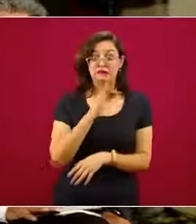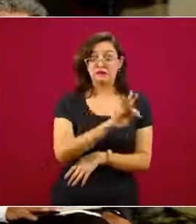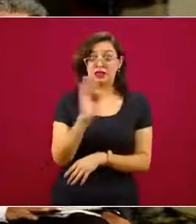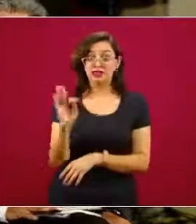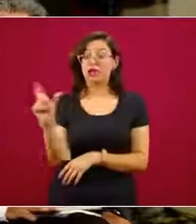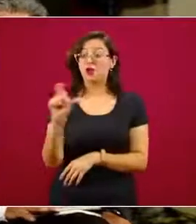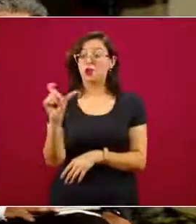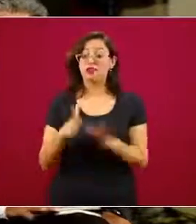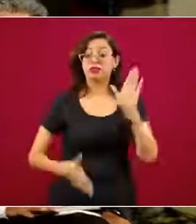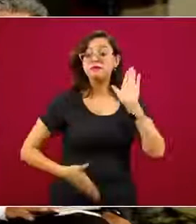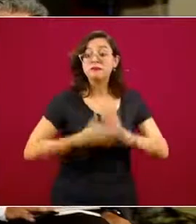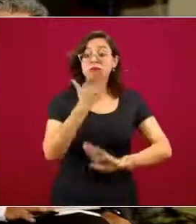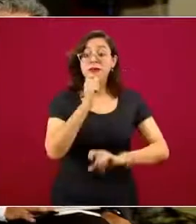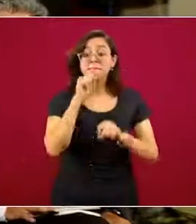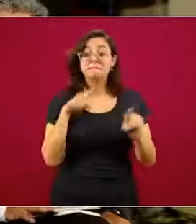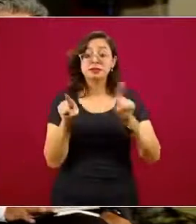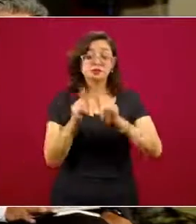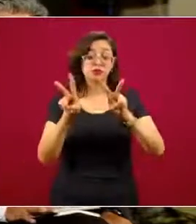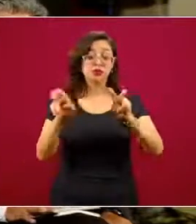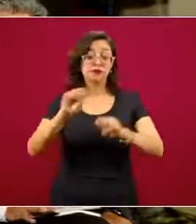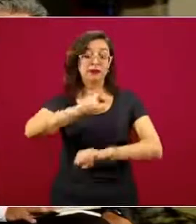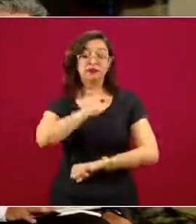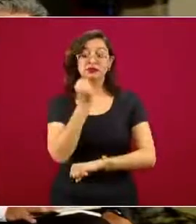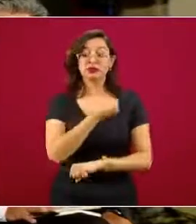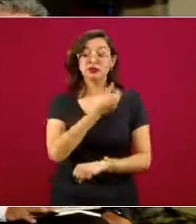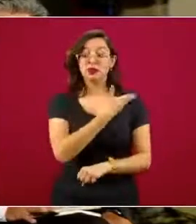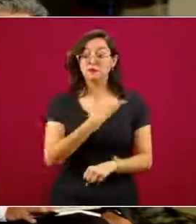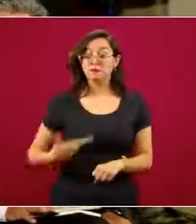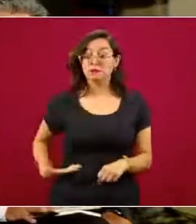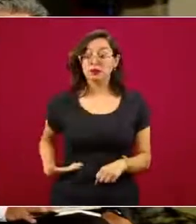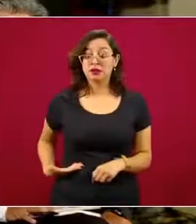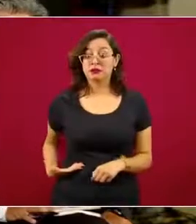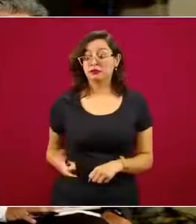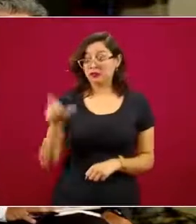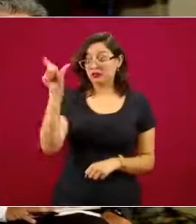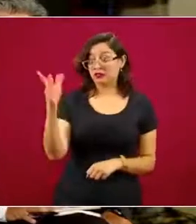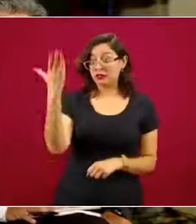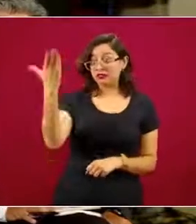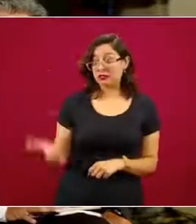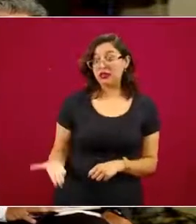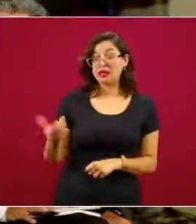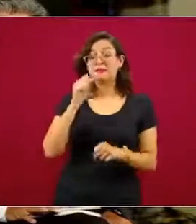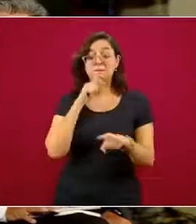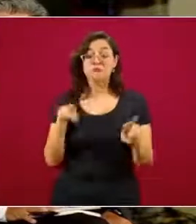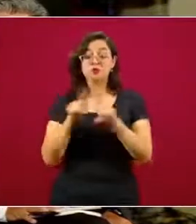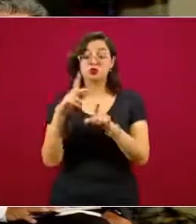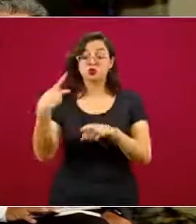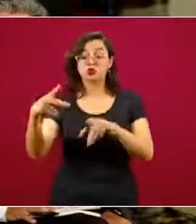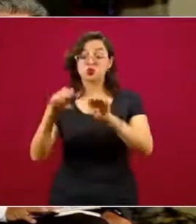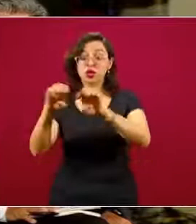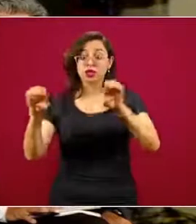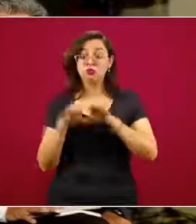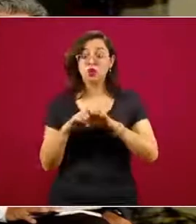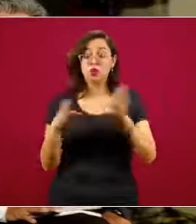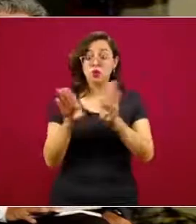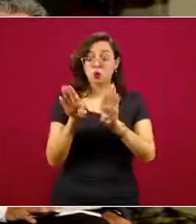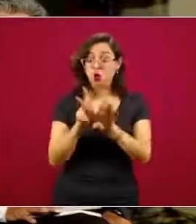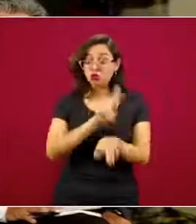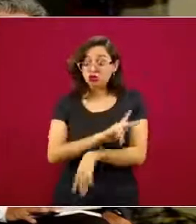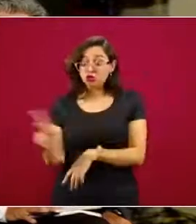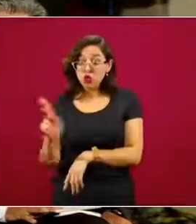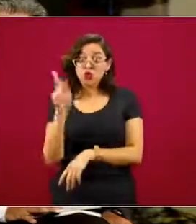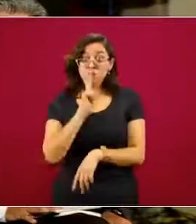qué se va a hacer en cuanto a la cuestión sanitaria con el presidente obviamente y obviamente también con el equipo que le acompaña, se van a hacer la prueba